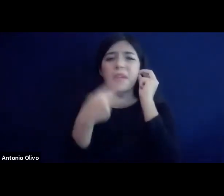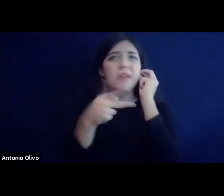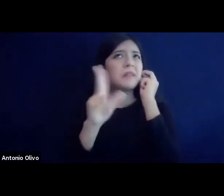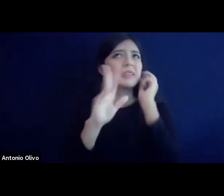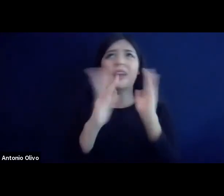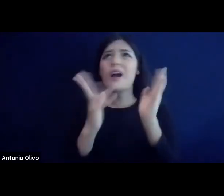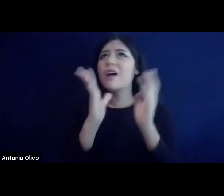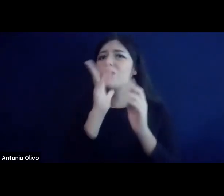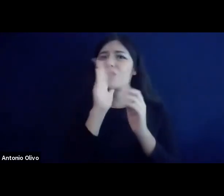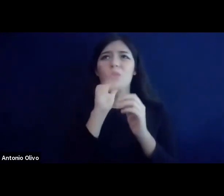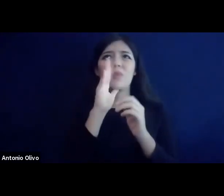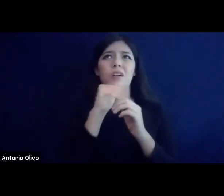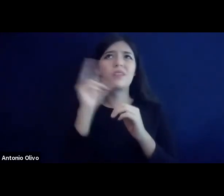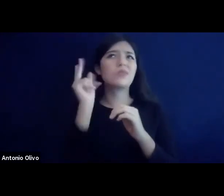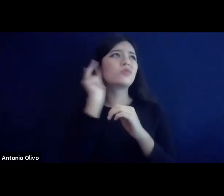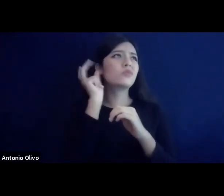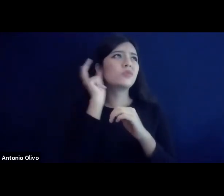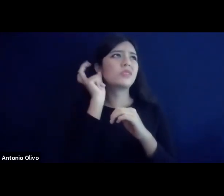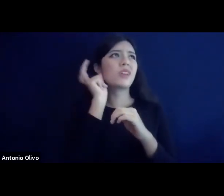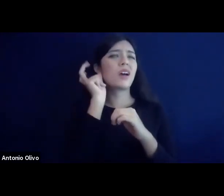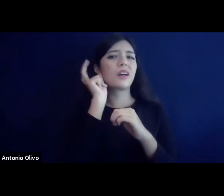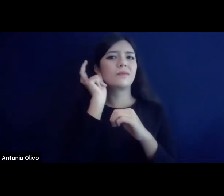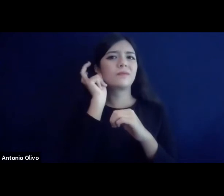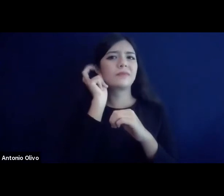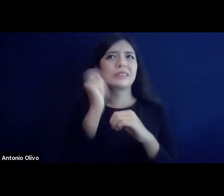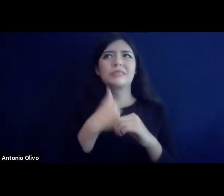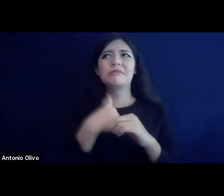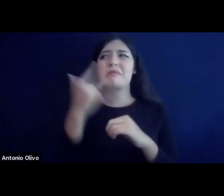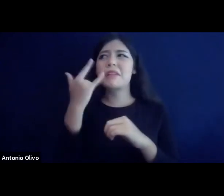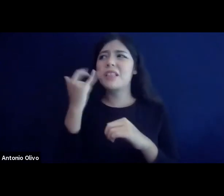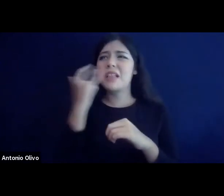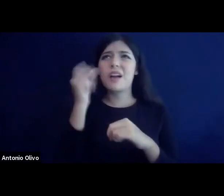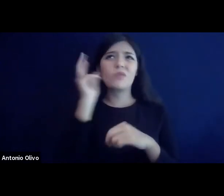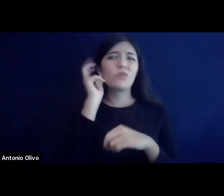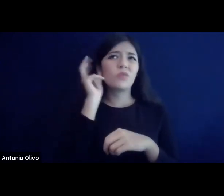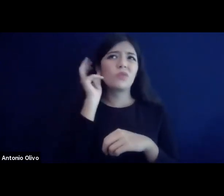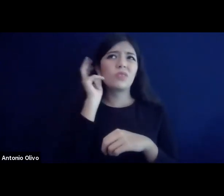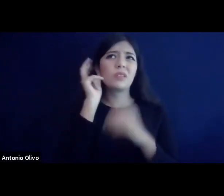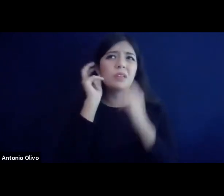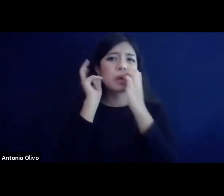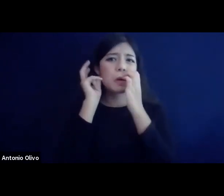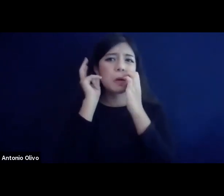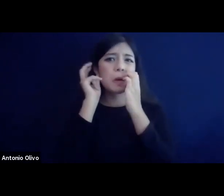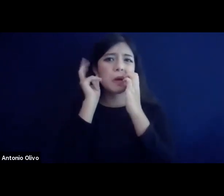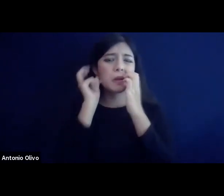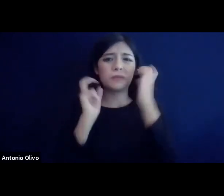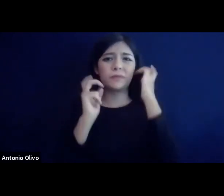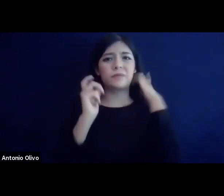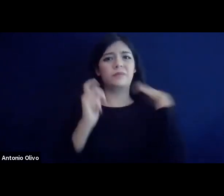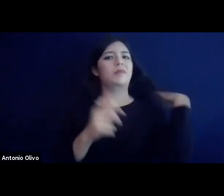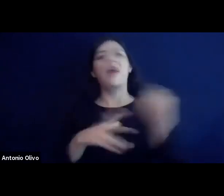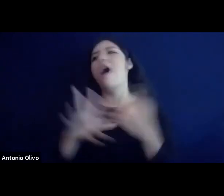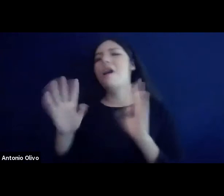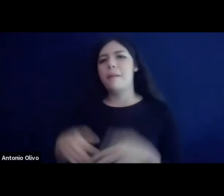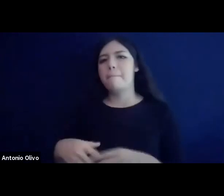aparato derecho no se escucha. No sé, me escucho rara. Y me decía, no, es que te está cambiando la voz. Bueno, estaba en la adolescencia